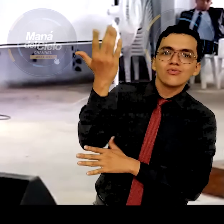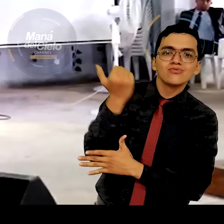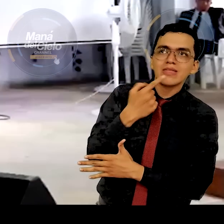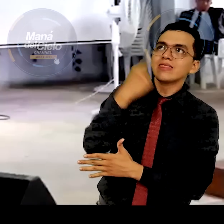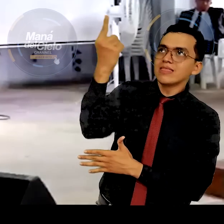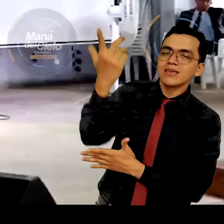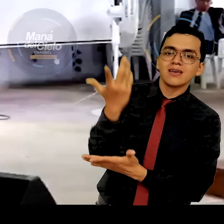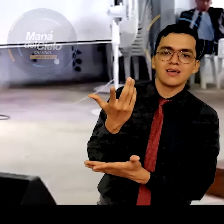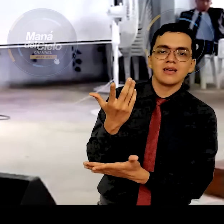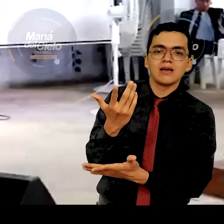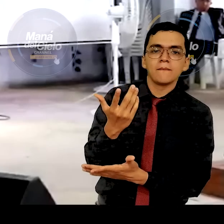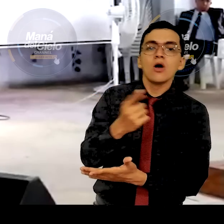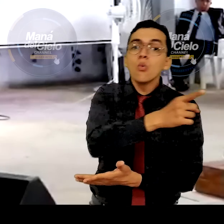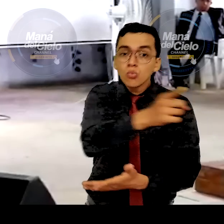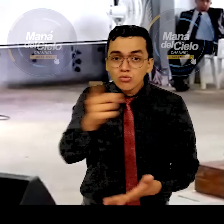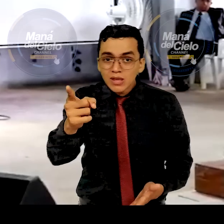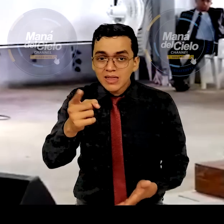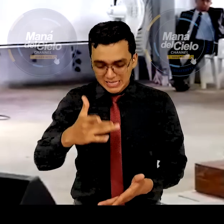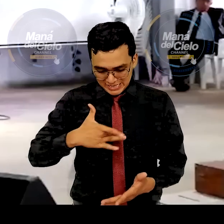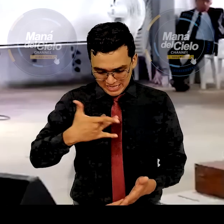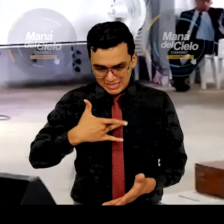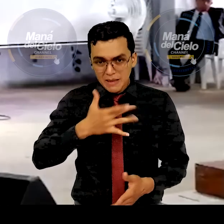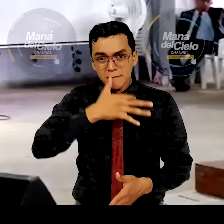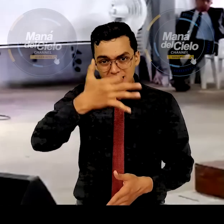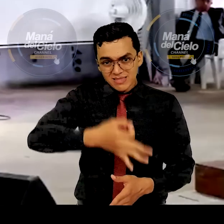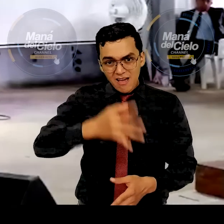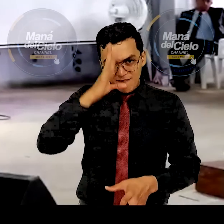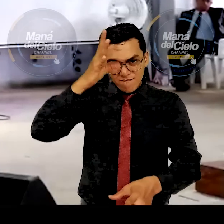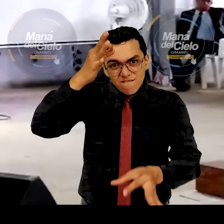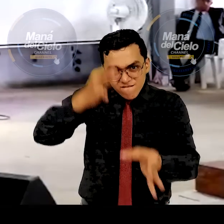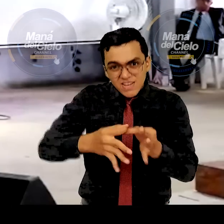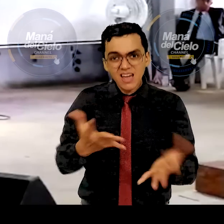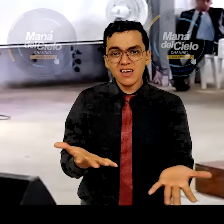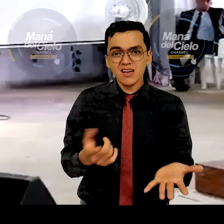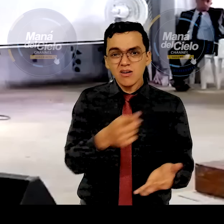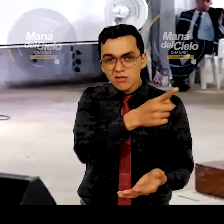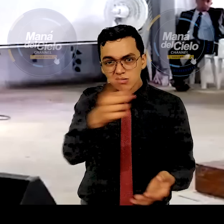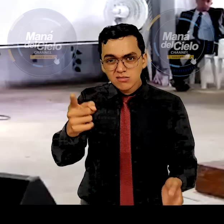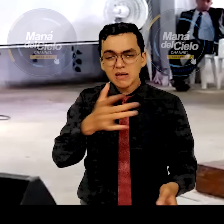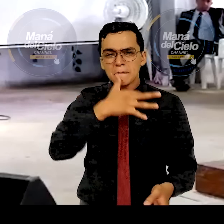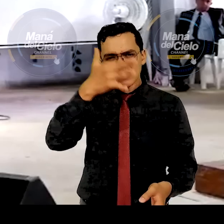Pero aquí el problema es si yo realmente creo eso.